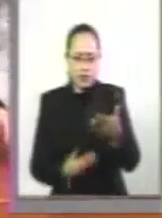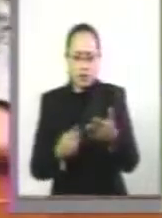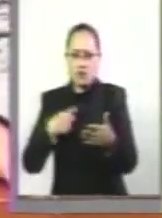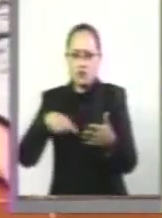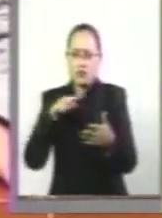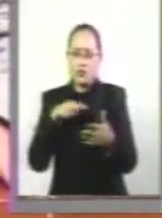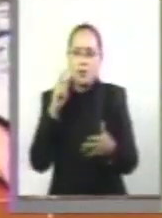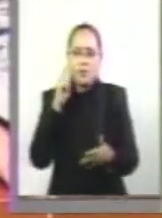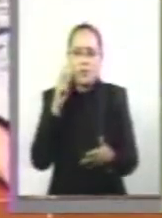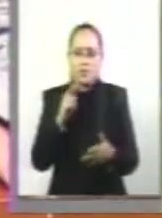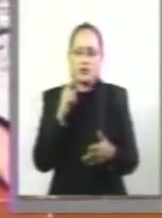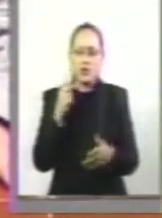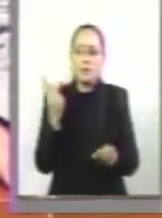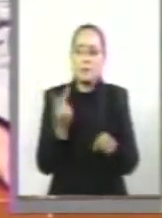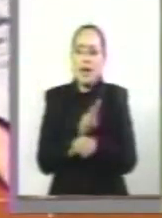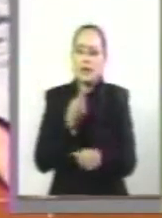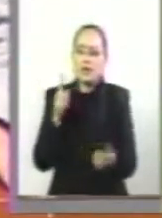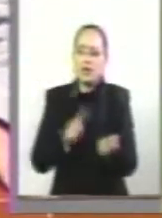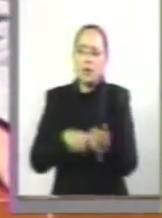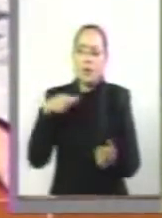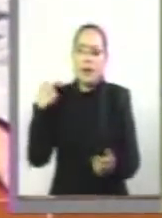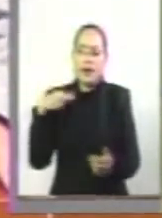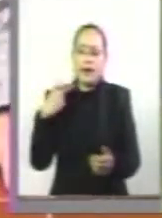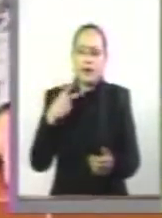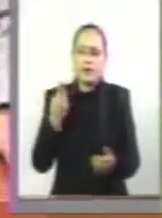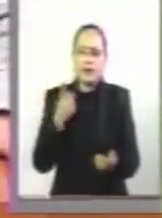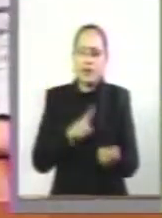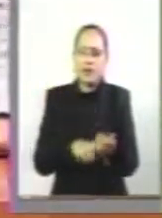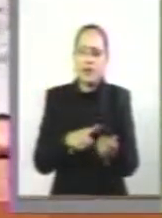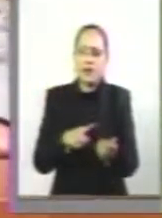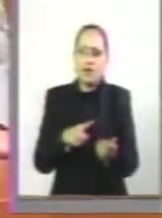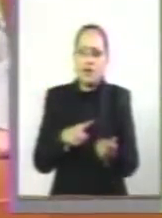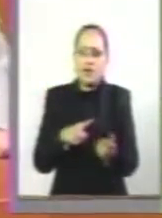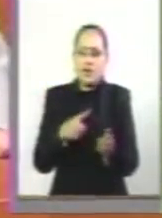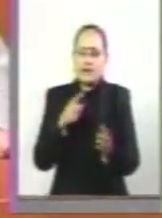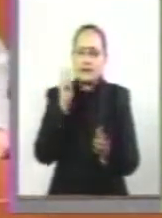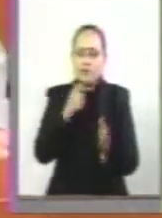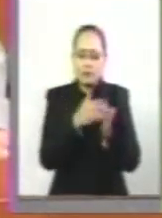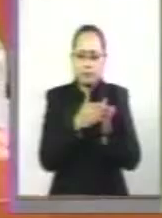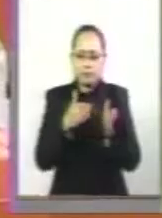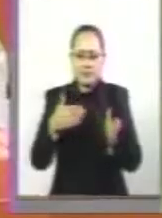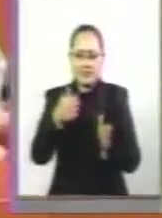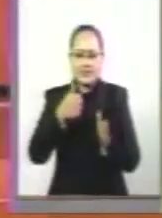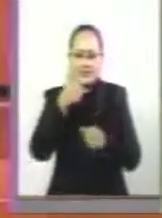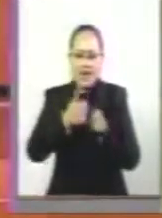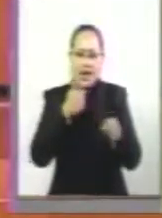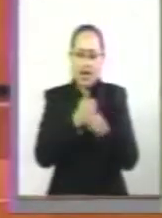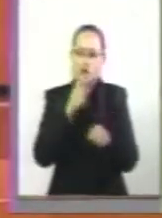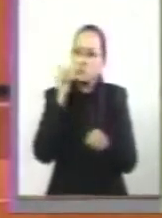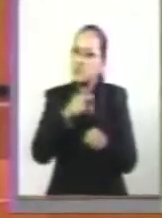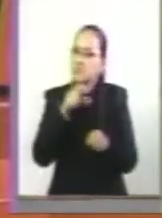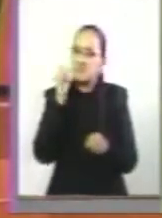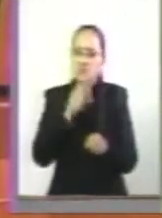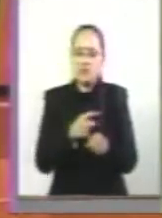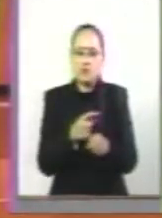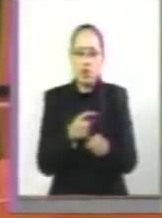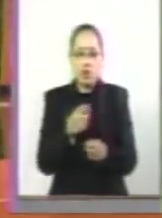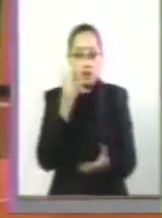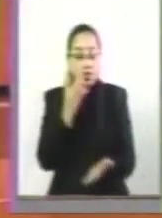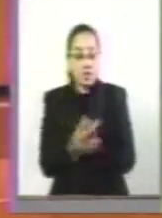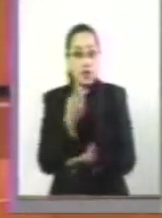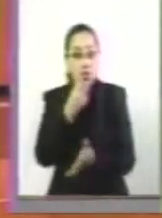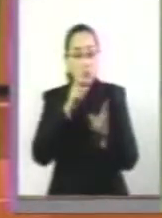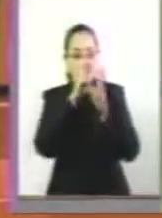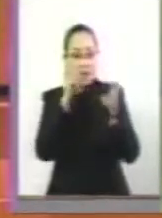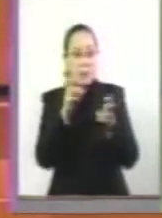ver qué ha venido pasando en Veracruz a lo largo de prácticamente todo un sexenio. No es solamente un tema de